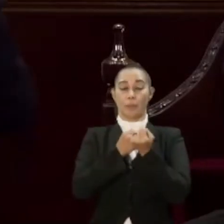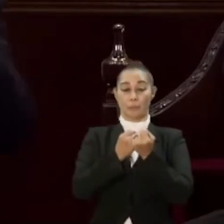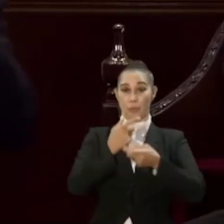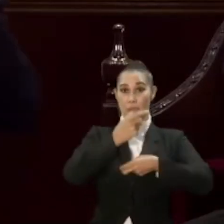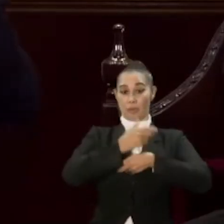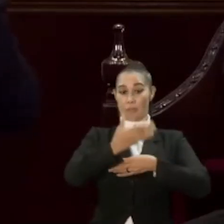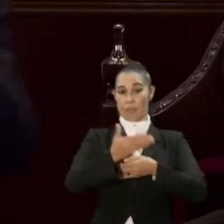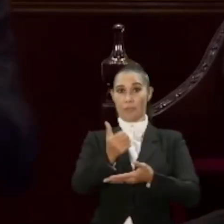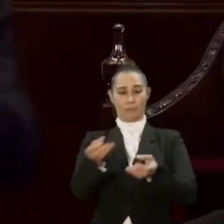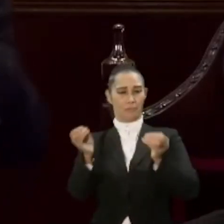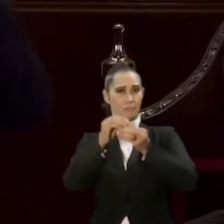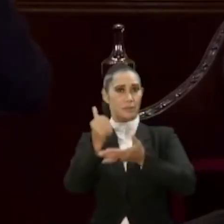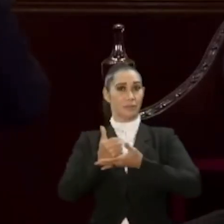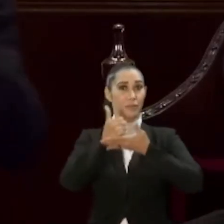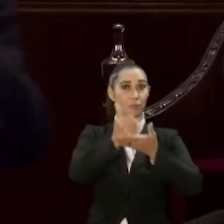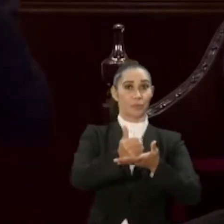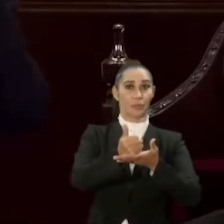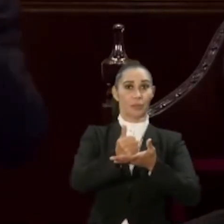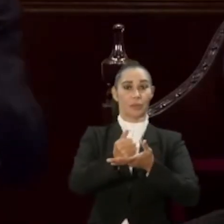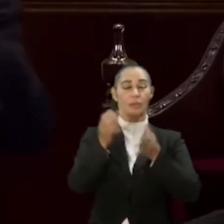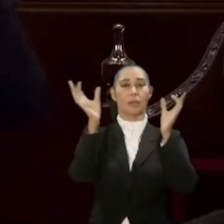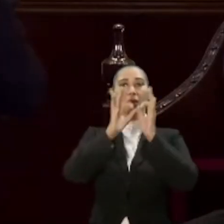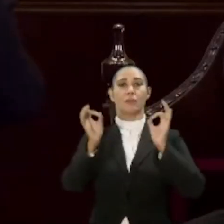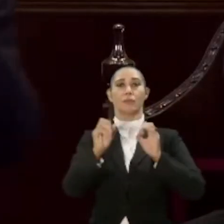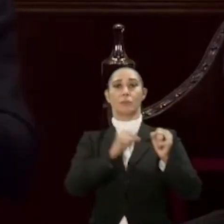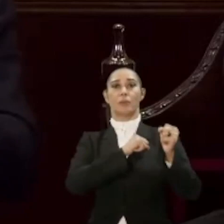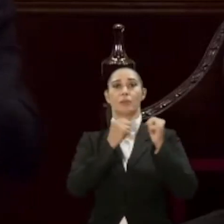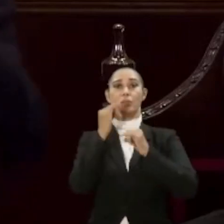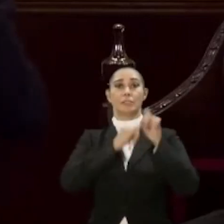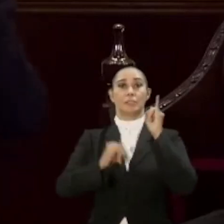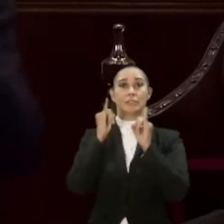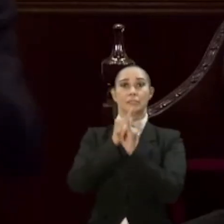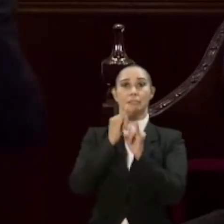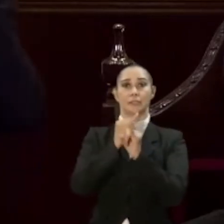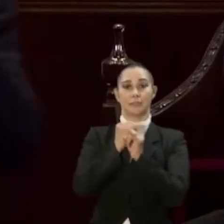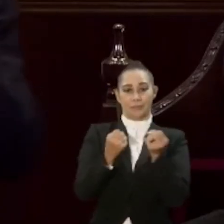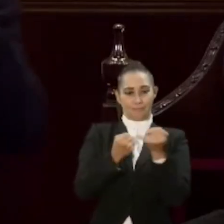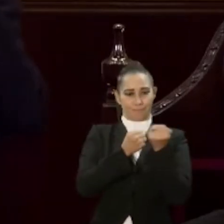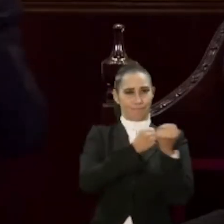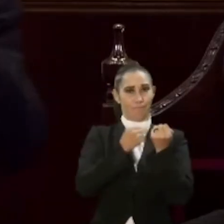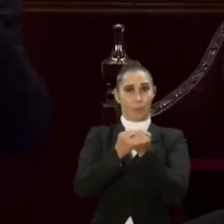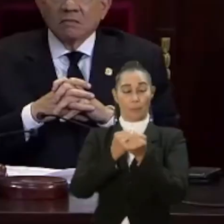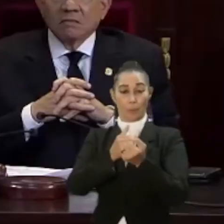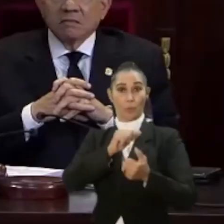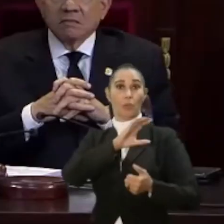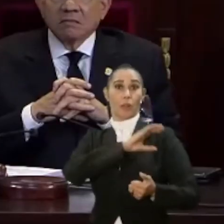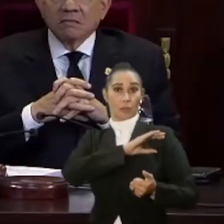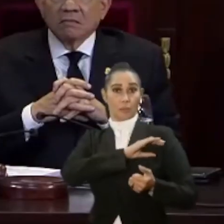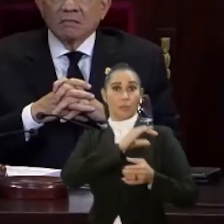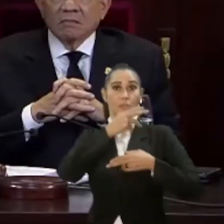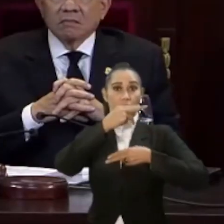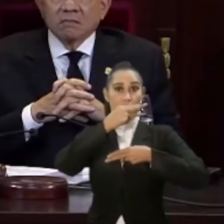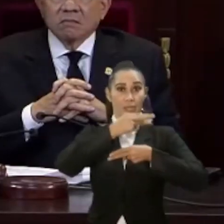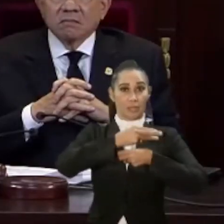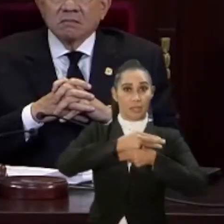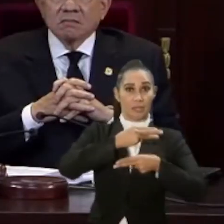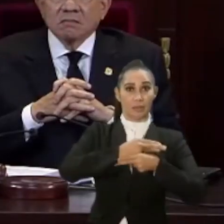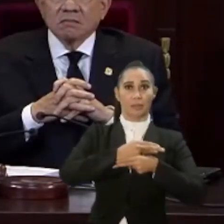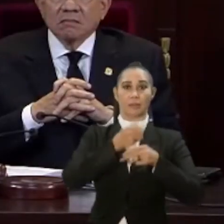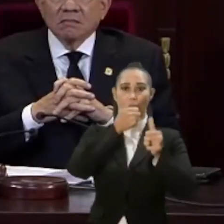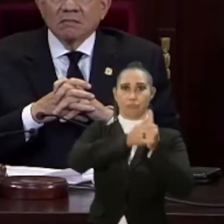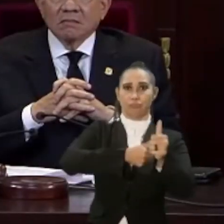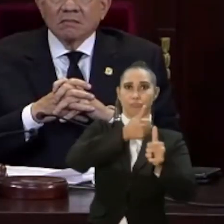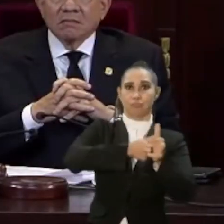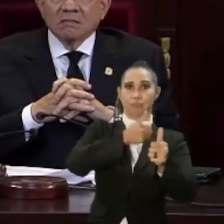mayor ayuda para Haití y la creación de una fuerza internacional de apoyo a la Policía Nacional Haitiana y de